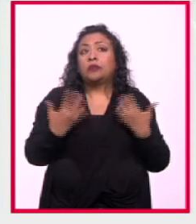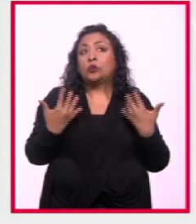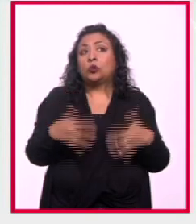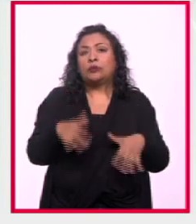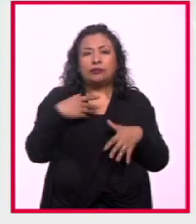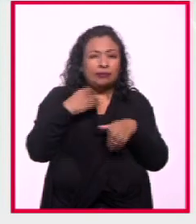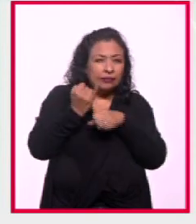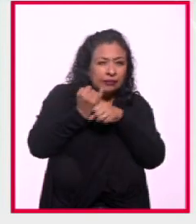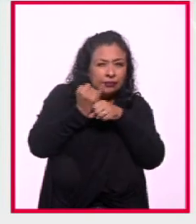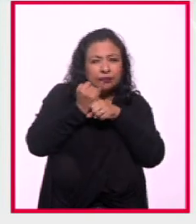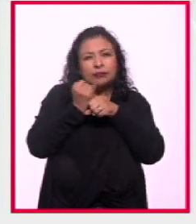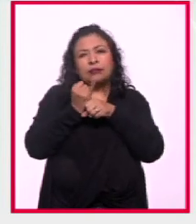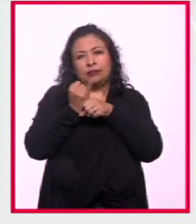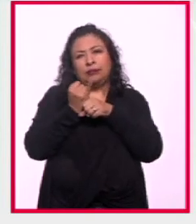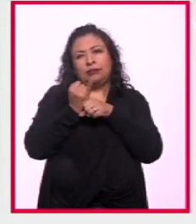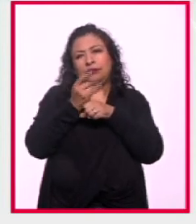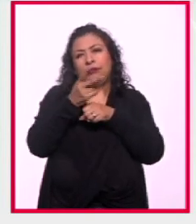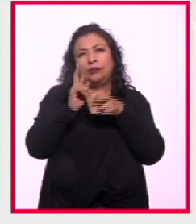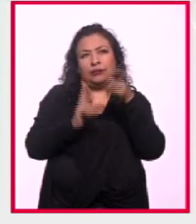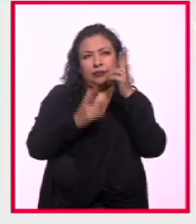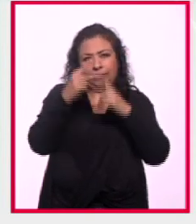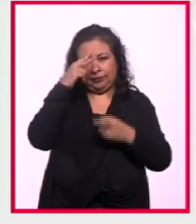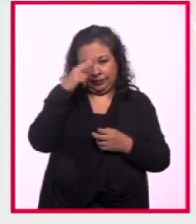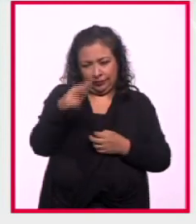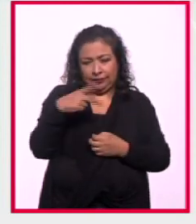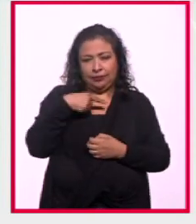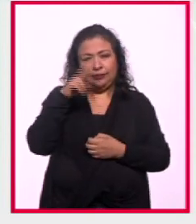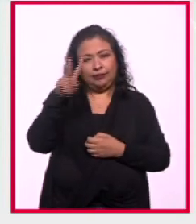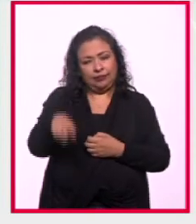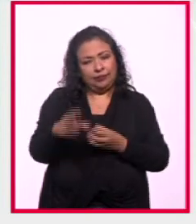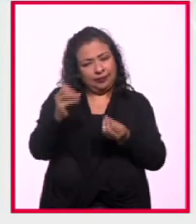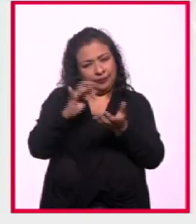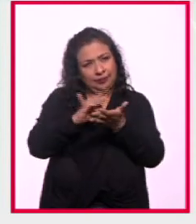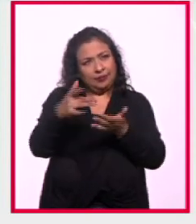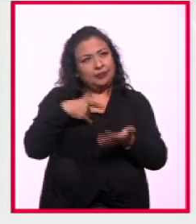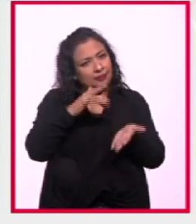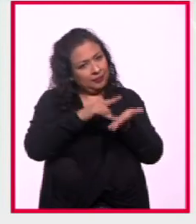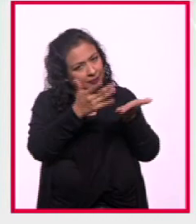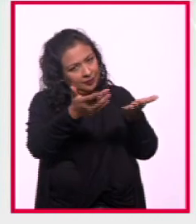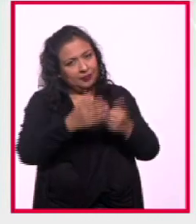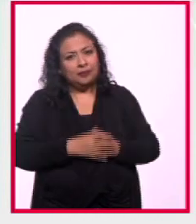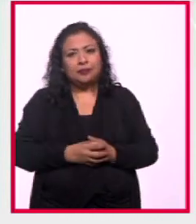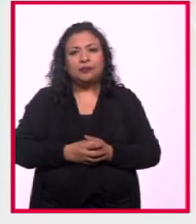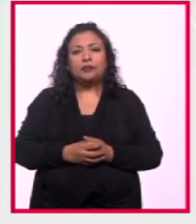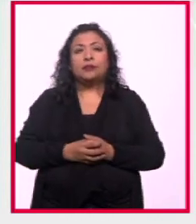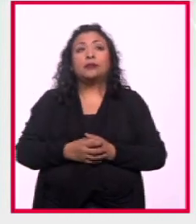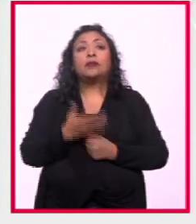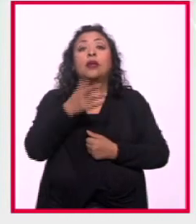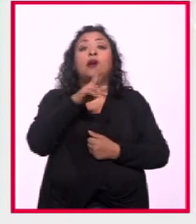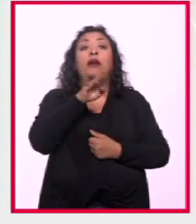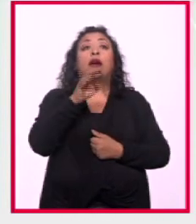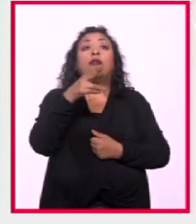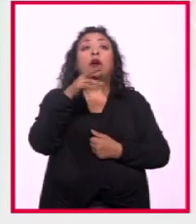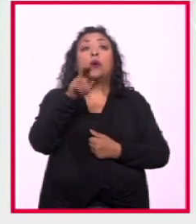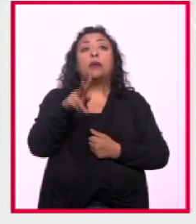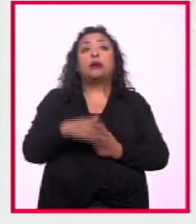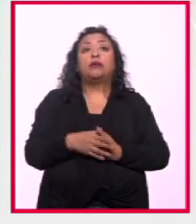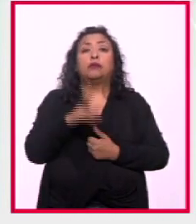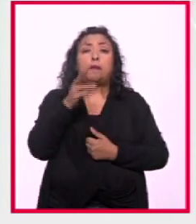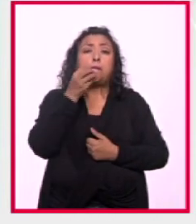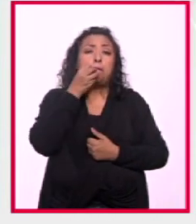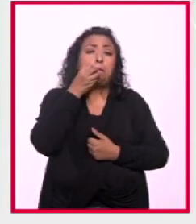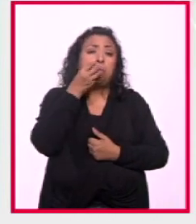analista como un investigador de la revolución mexicana de verdad felipe muchas gracias gracias a ustedes rafa were man singh pues